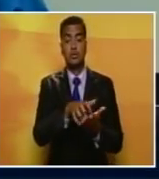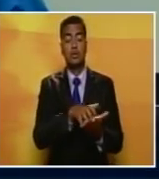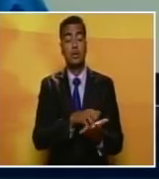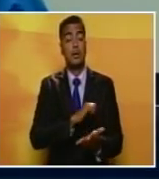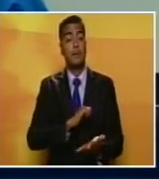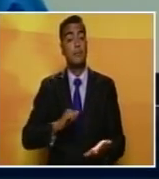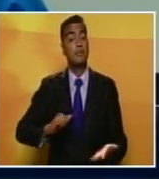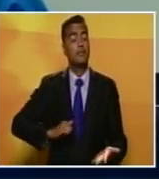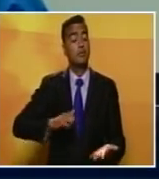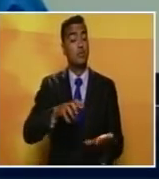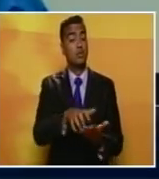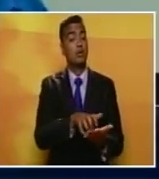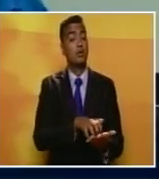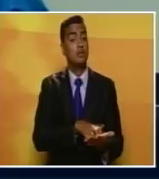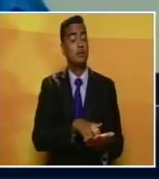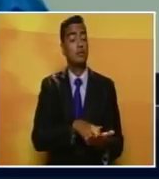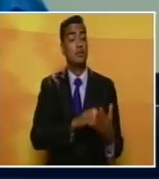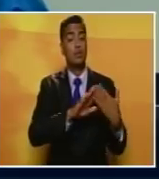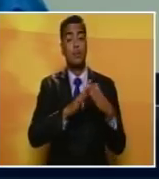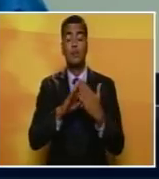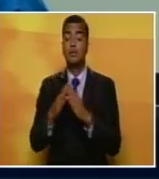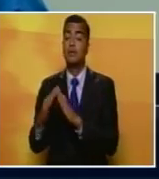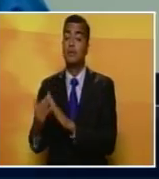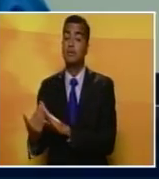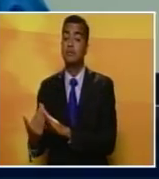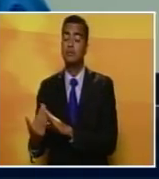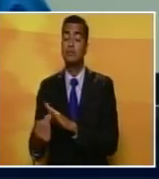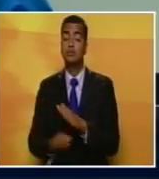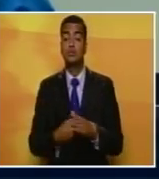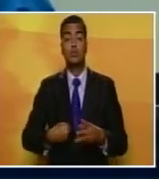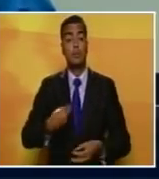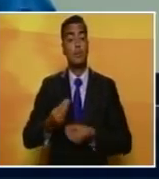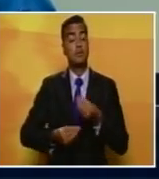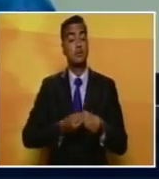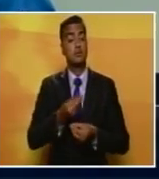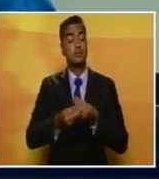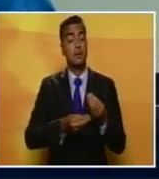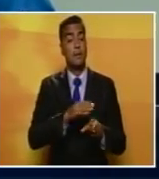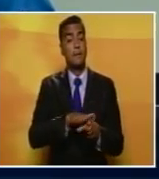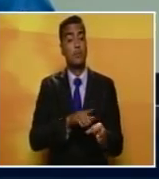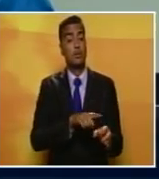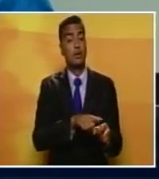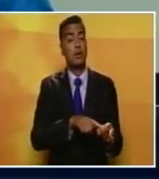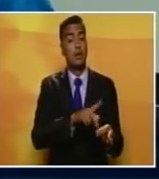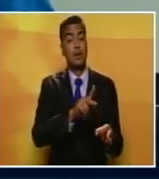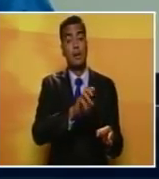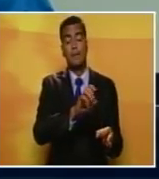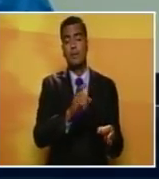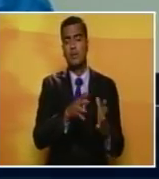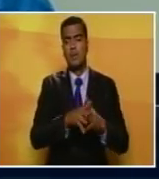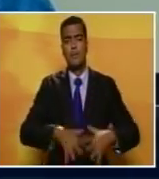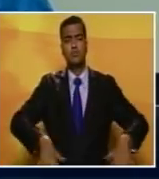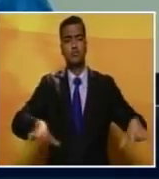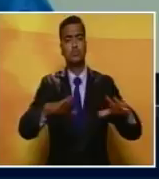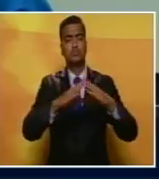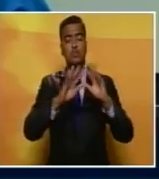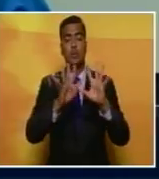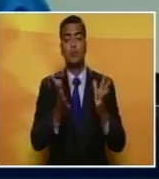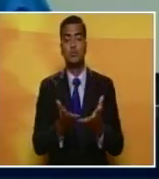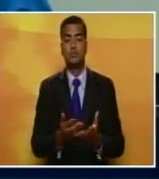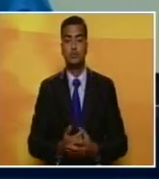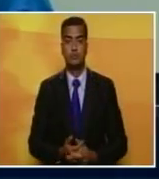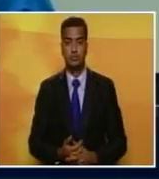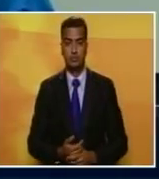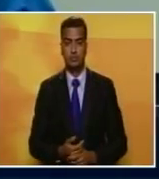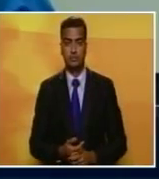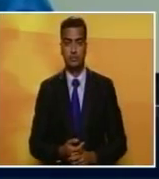ofertas públicas, de ofertas privadas, y ya estemos en las mejores condiciones para que empiecen a minar todos los